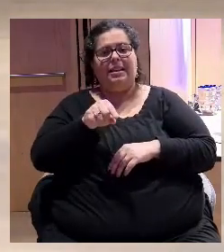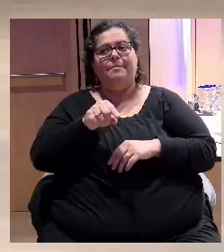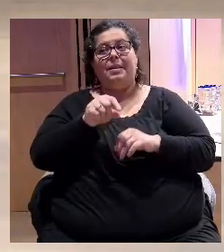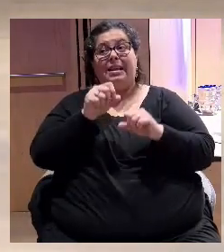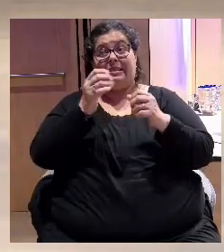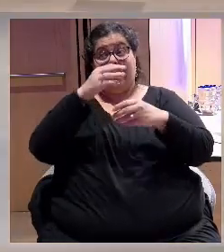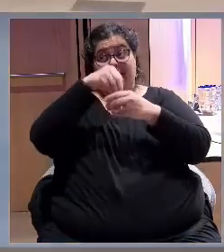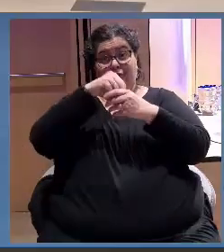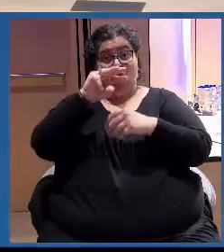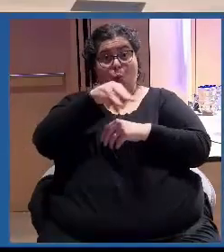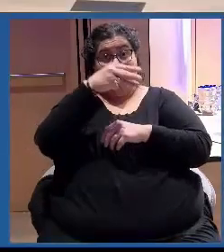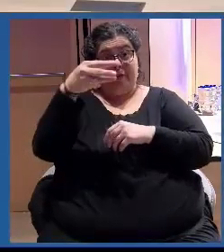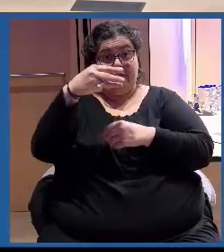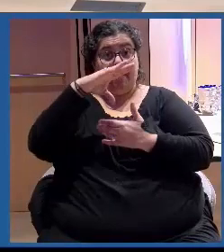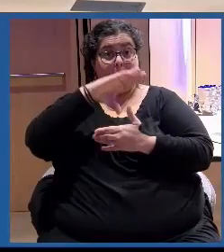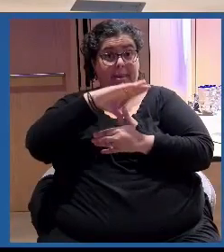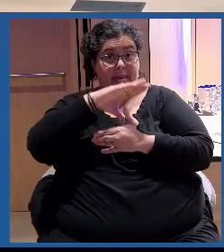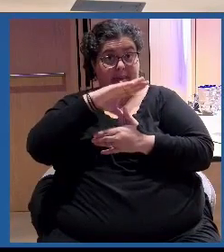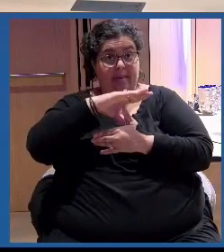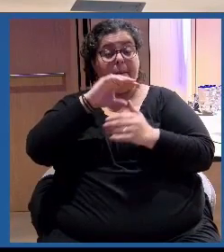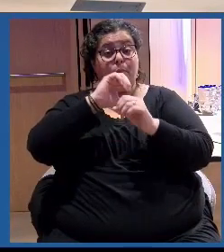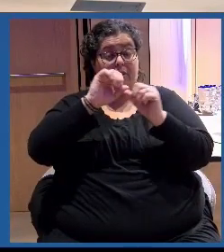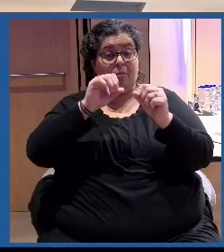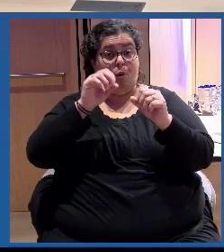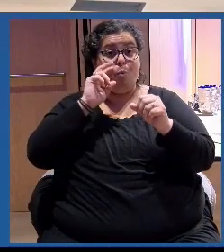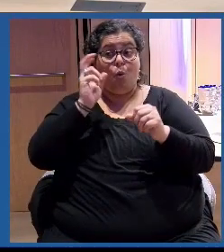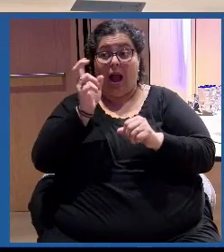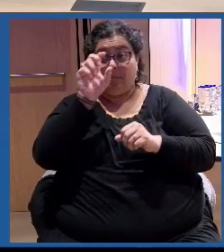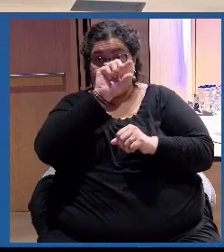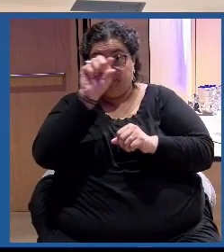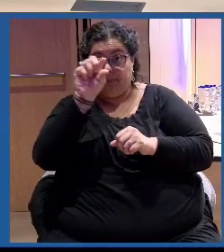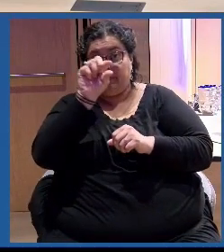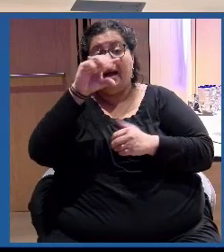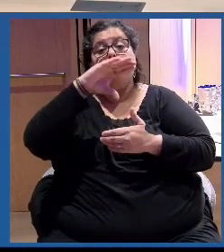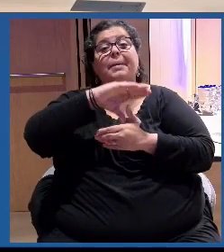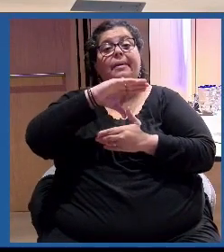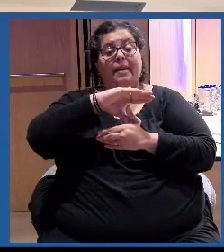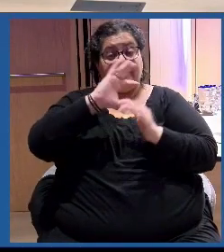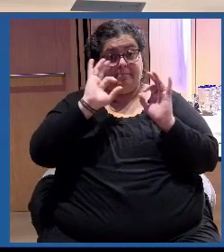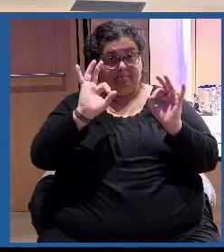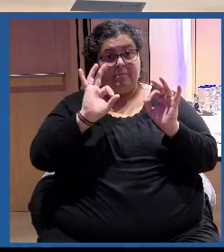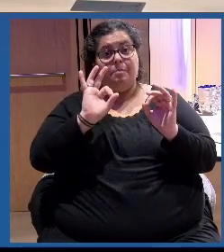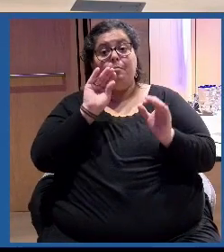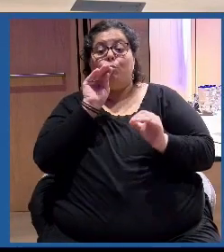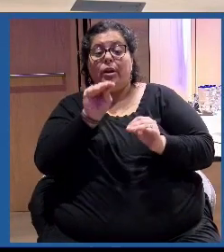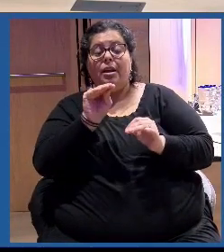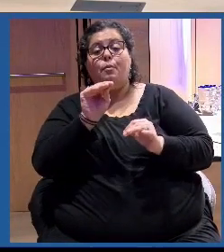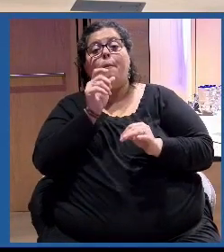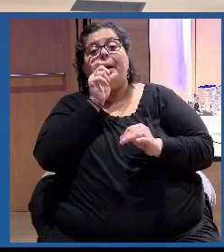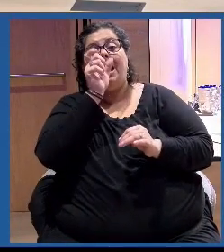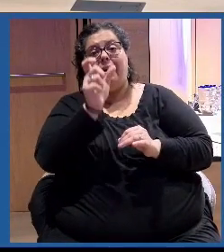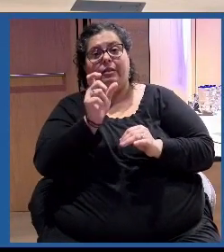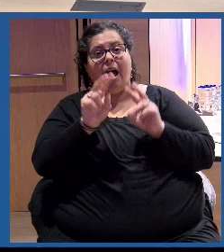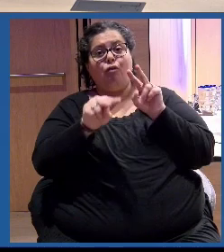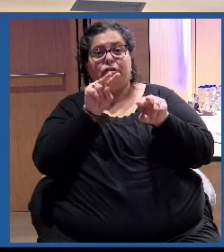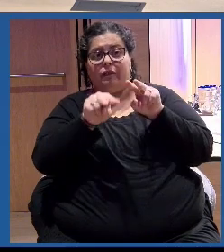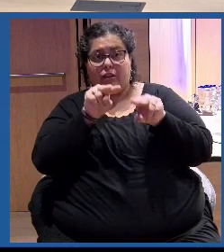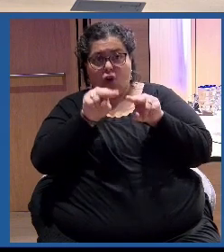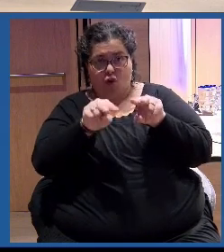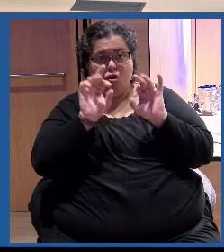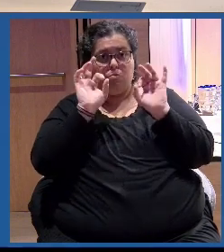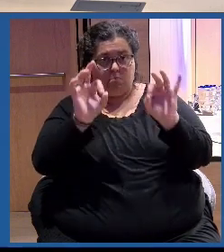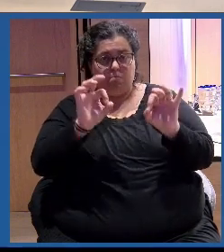en la página del MIDES, buscamos acá en MIDES y ponemos observatorio, y ahí